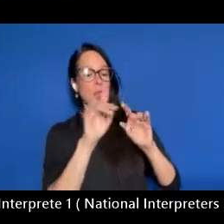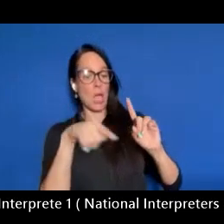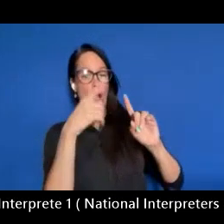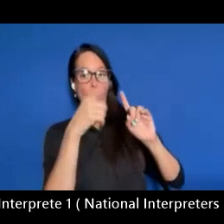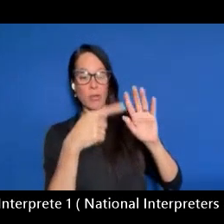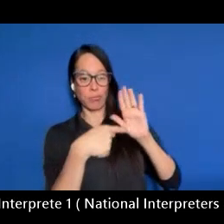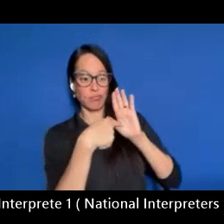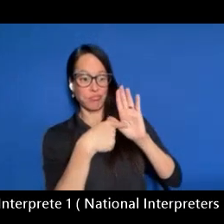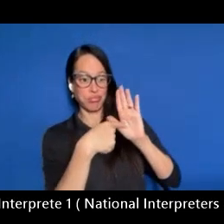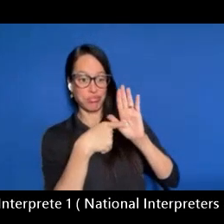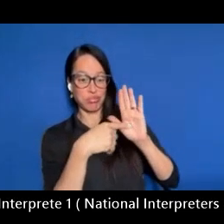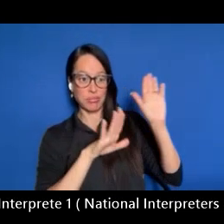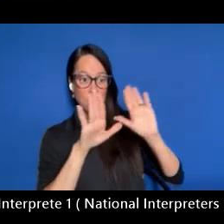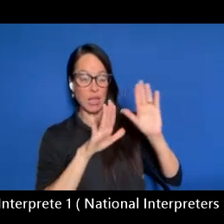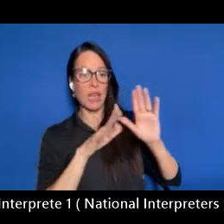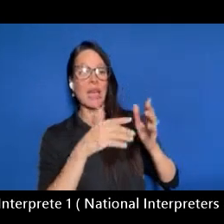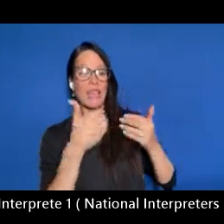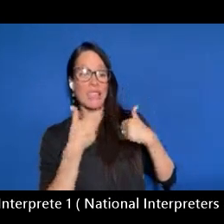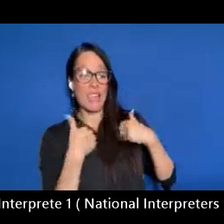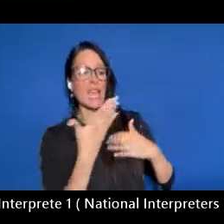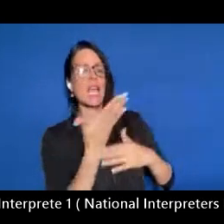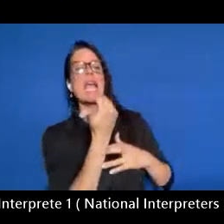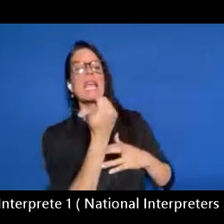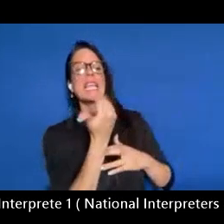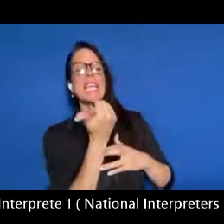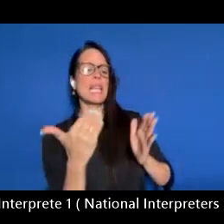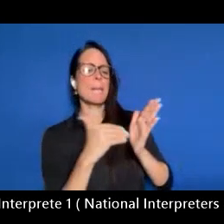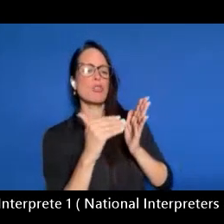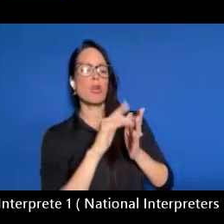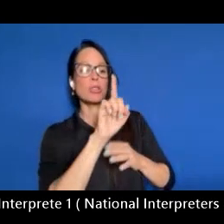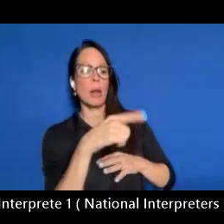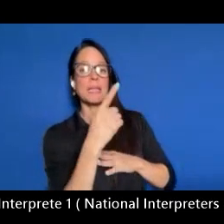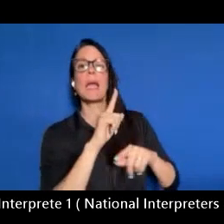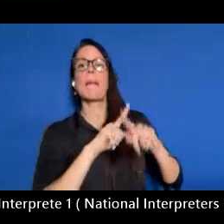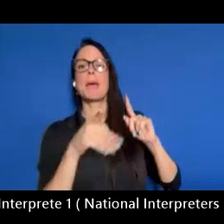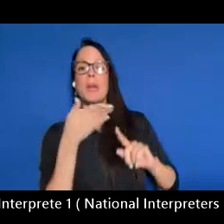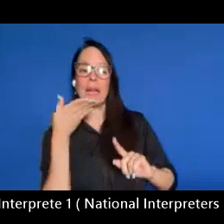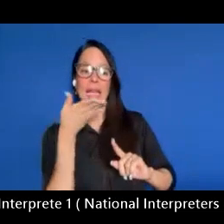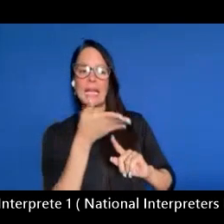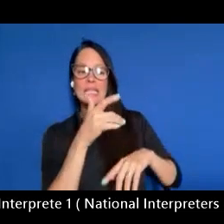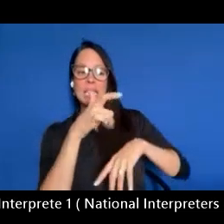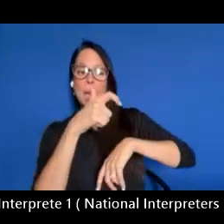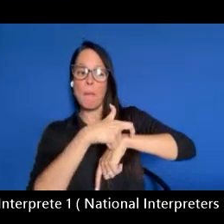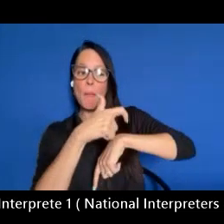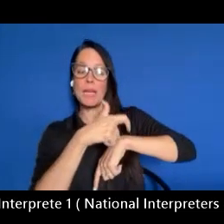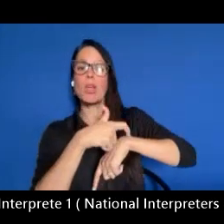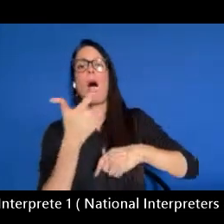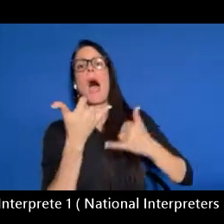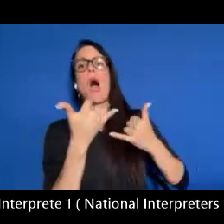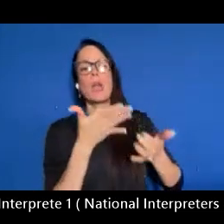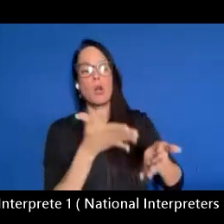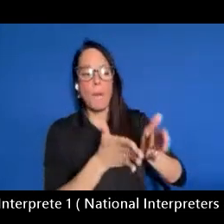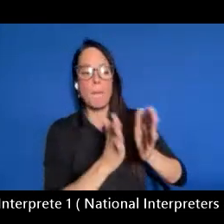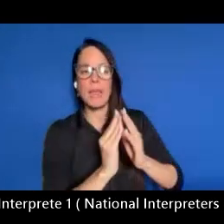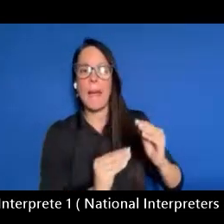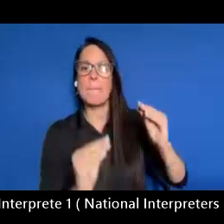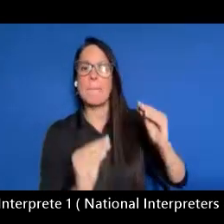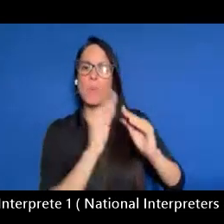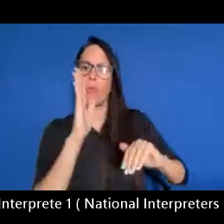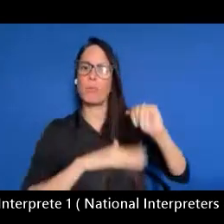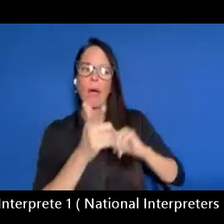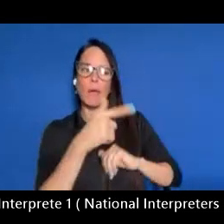teníamos disponible eran 15 millones. Correcto. ¿Verdad? Así que también nosotros en ese momento ahora nos pidieron más de lo que tenemos. Ya van a ver más adelante que la historia cambió,